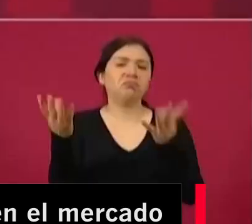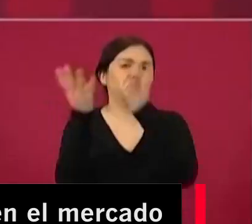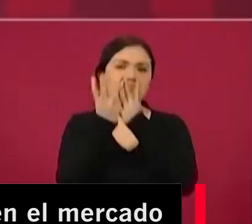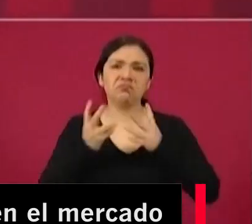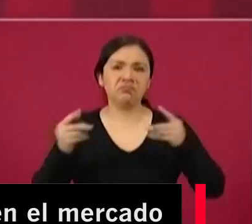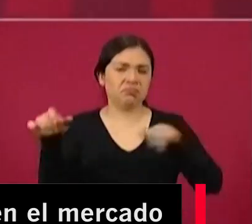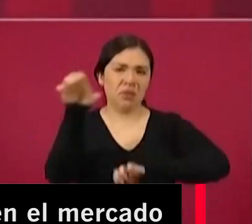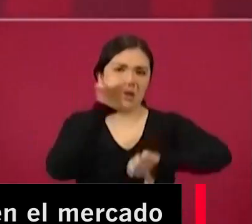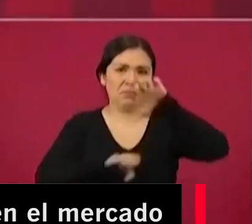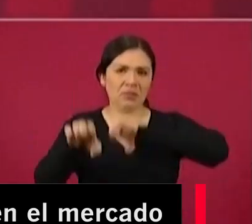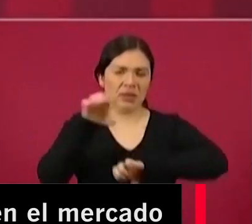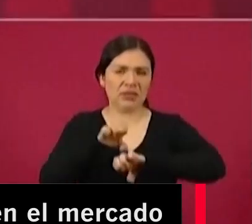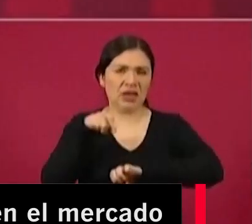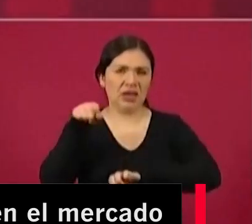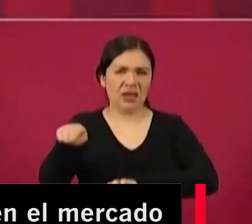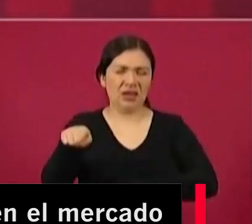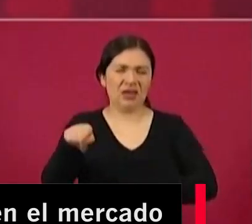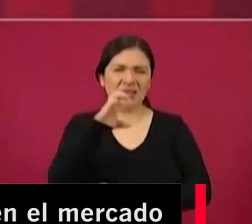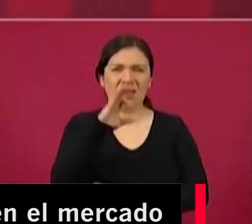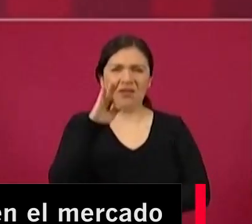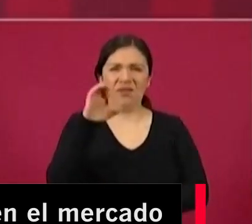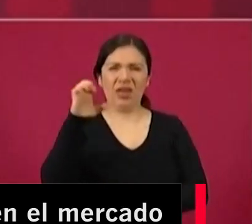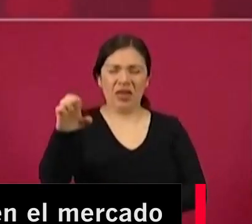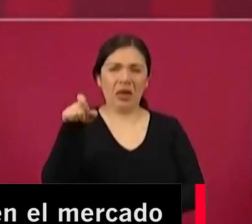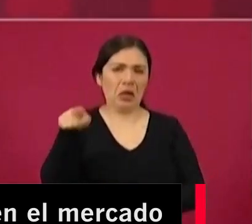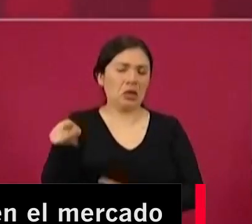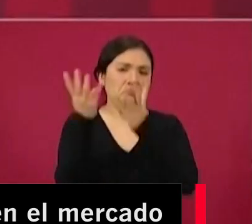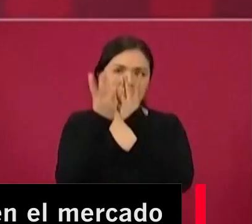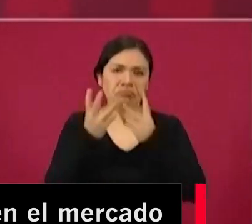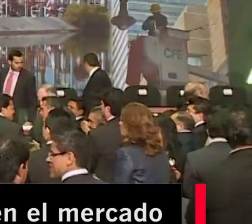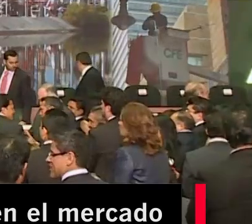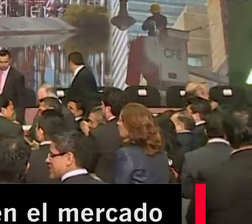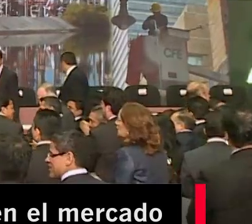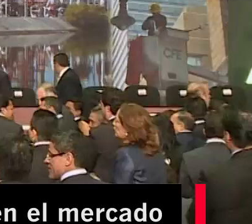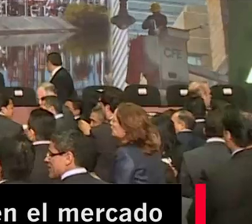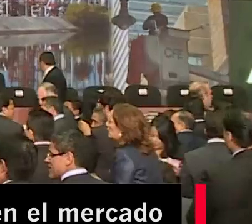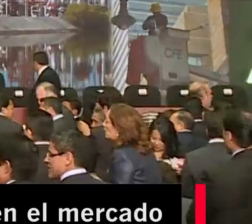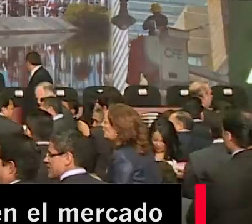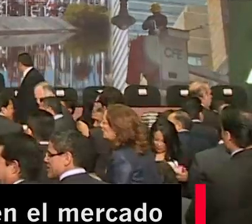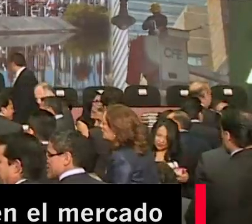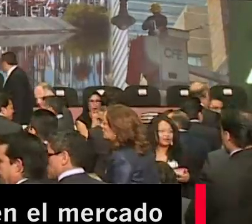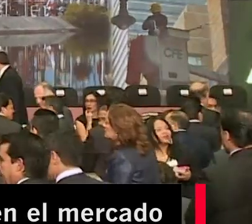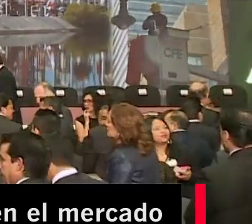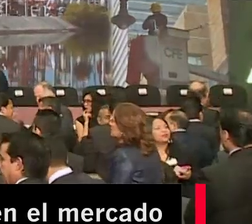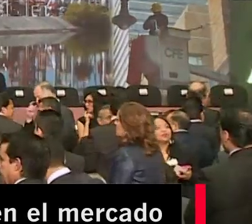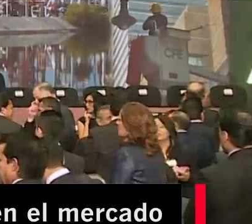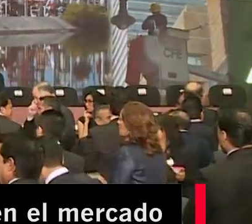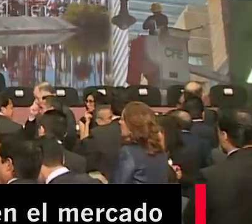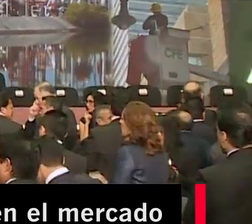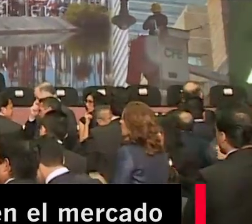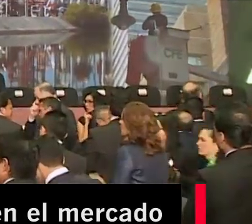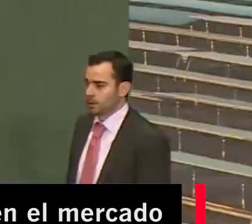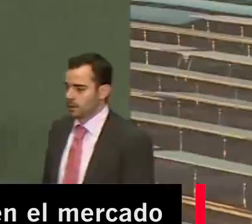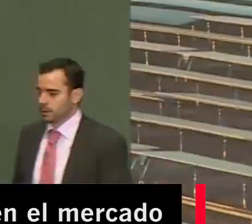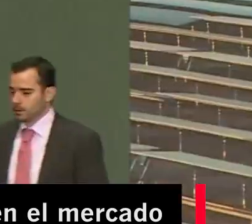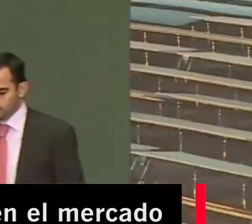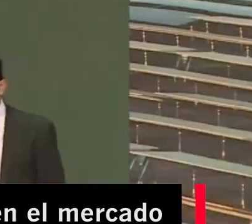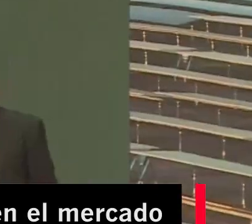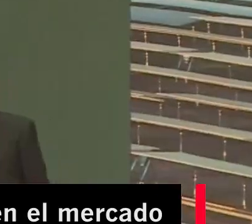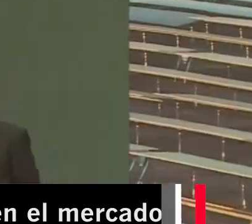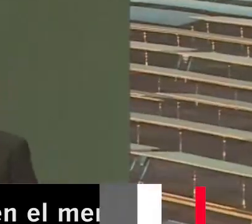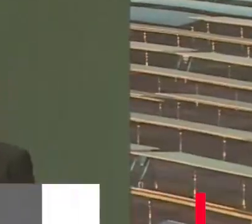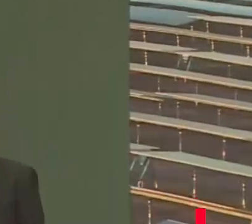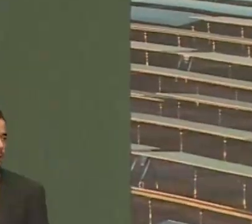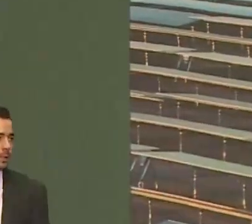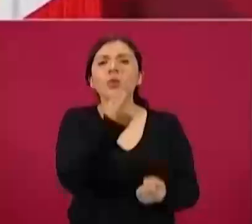su intención de modificar la dinámica creada en el mercado energético tras la reforma en el sector realizada en el gobierno de